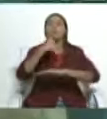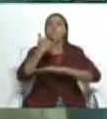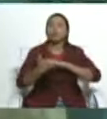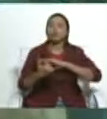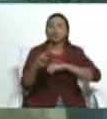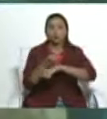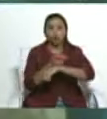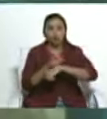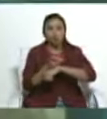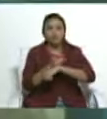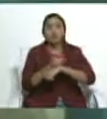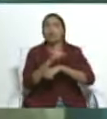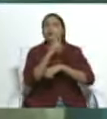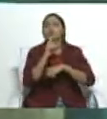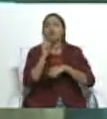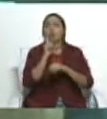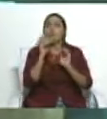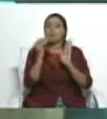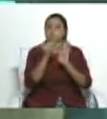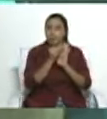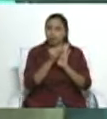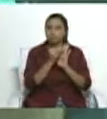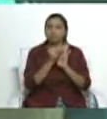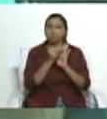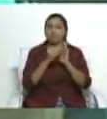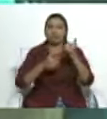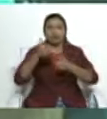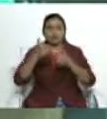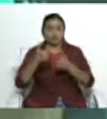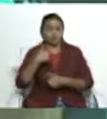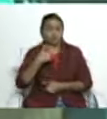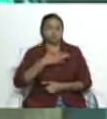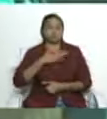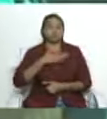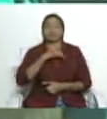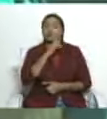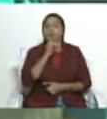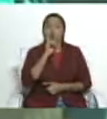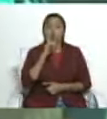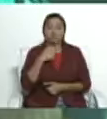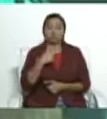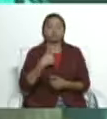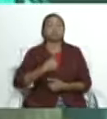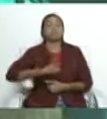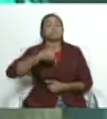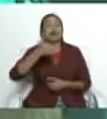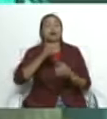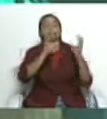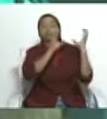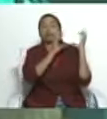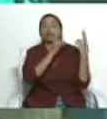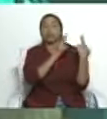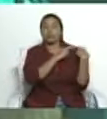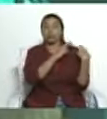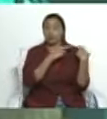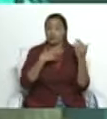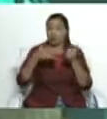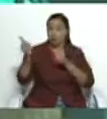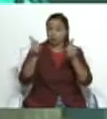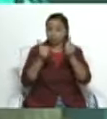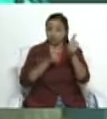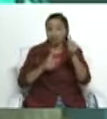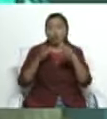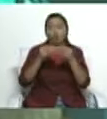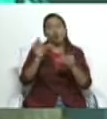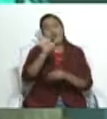un nombre como candidato, y en esta oportunidad me toca a mí esta gran responsabilidad. Me acompañan hombres y mujeres de los estados de